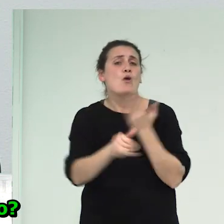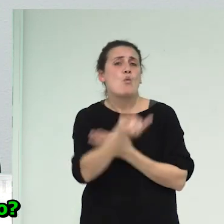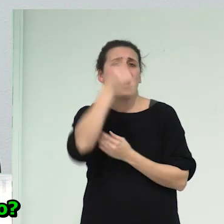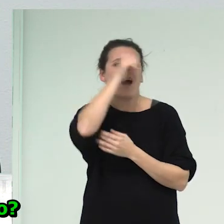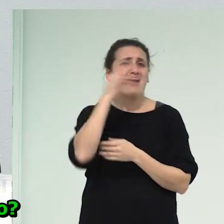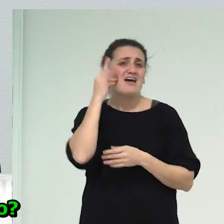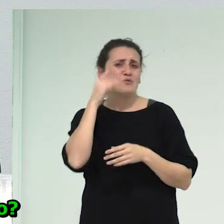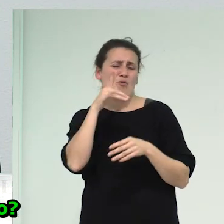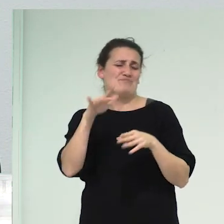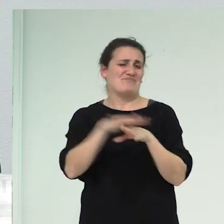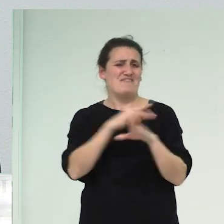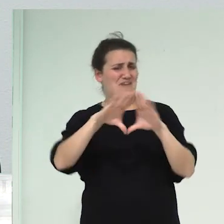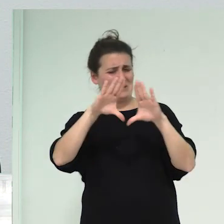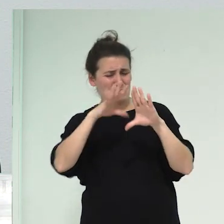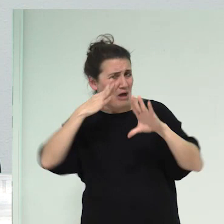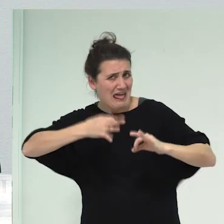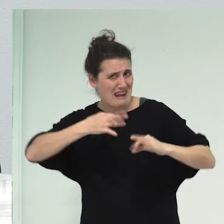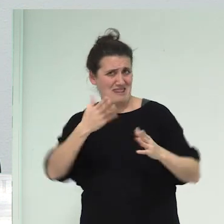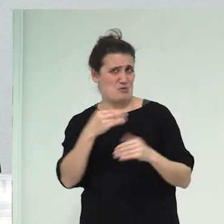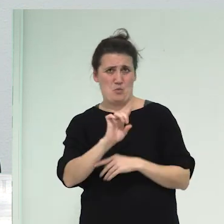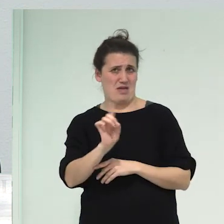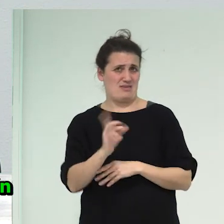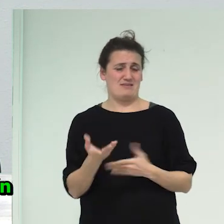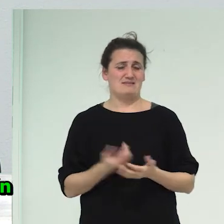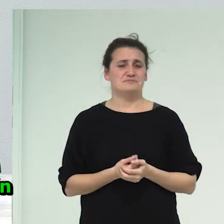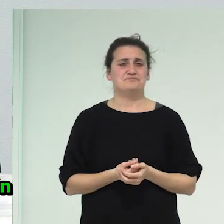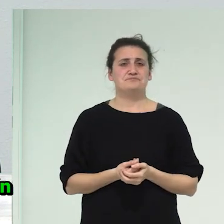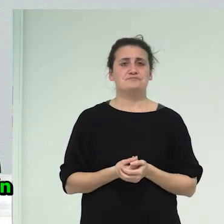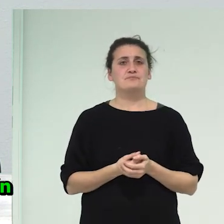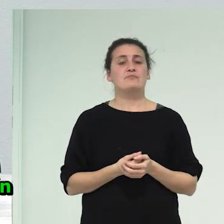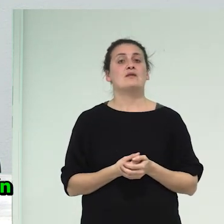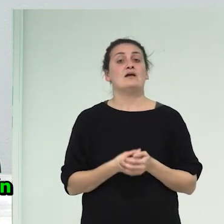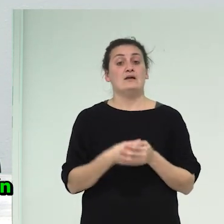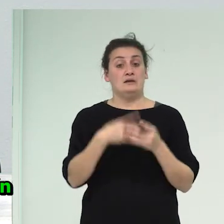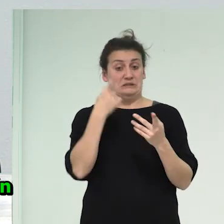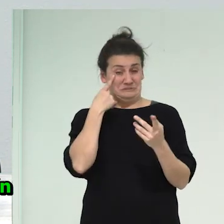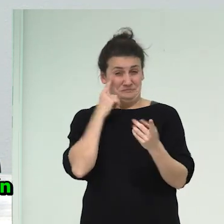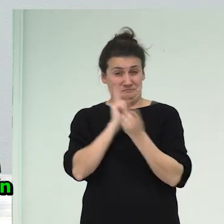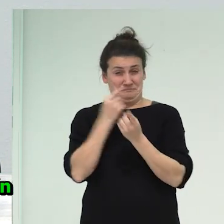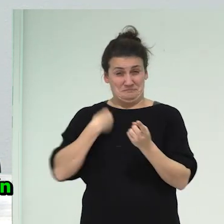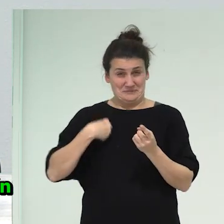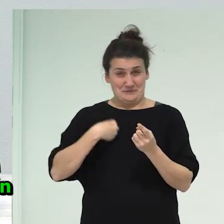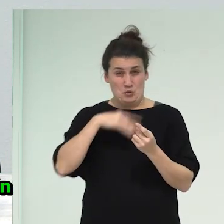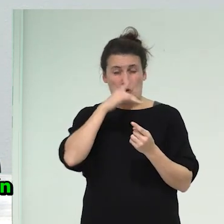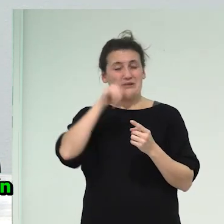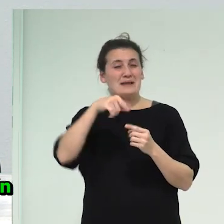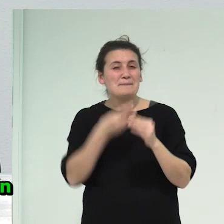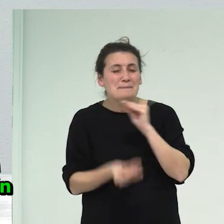de feminismo, más bien es, ¿no? O sea, vaciado de reivindicación. Ante esto empiezan a nacer